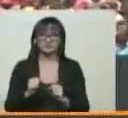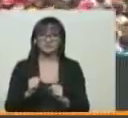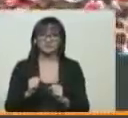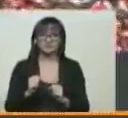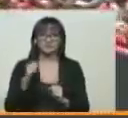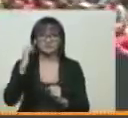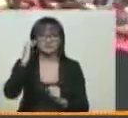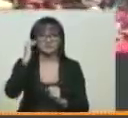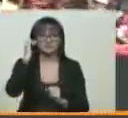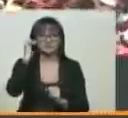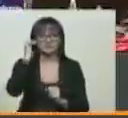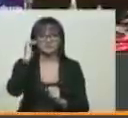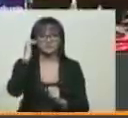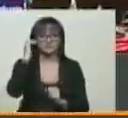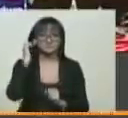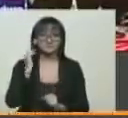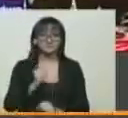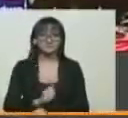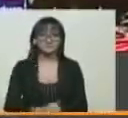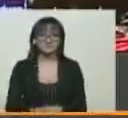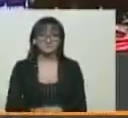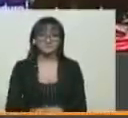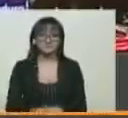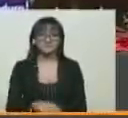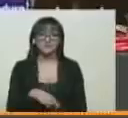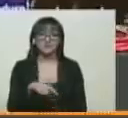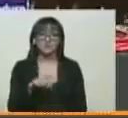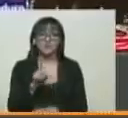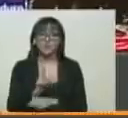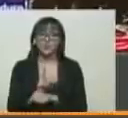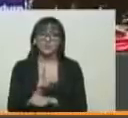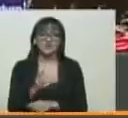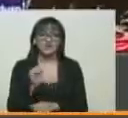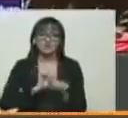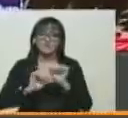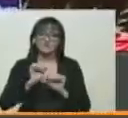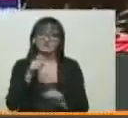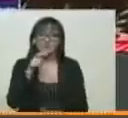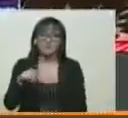república con el único arma que tiene el pueblo.